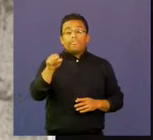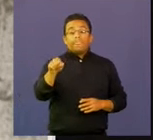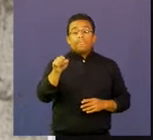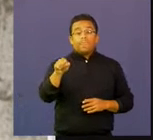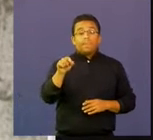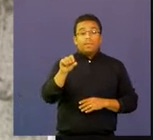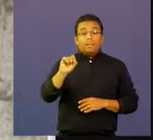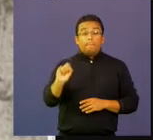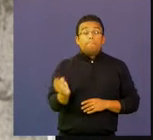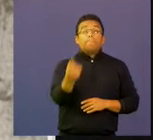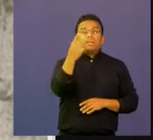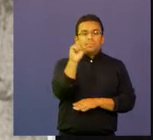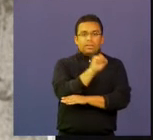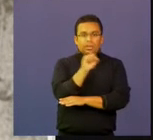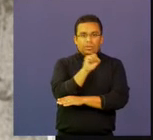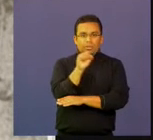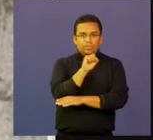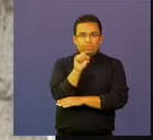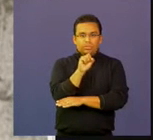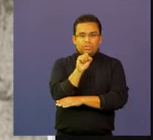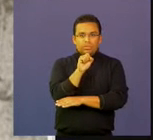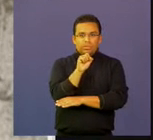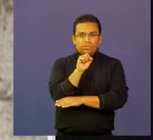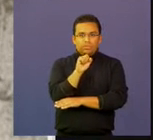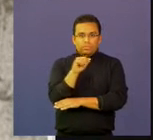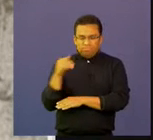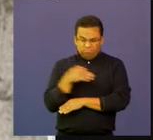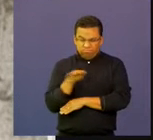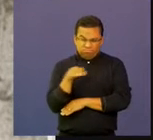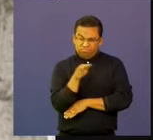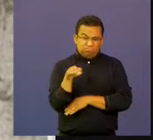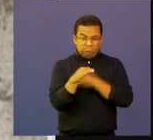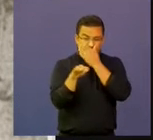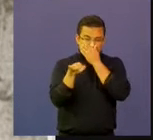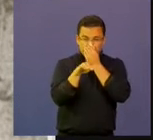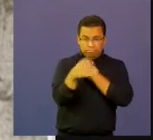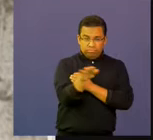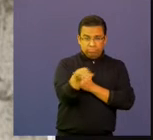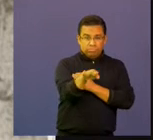automóvil que corrió en Colombia. Esto es